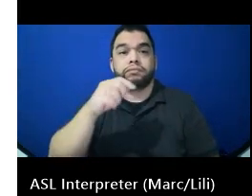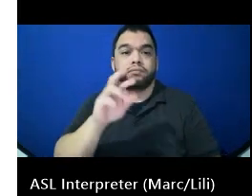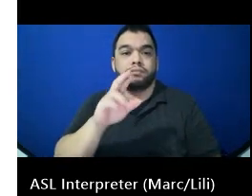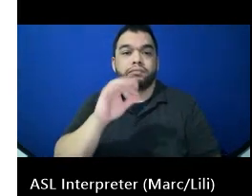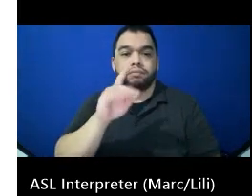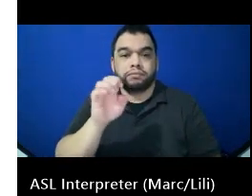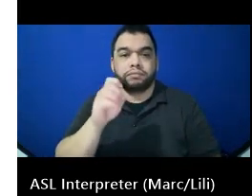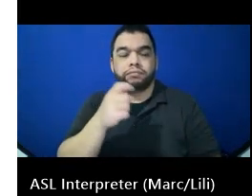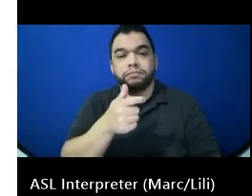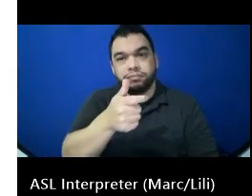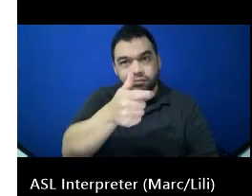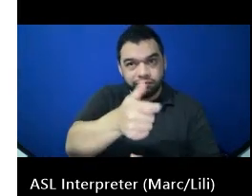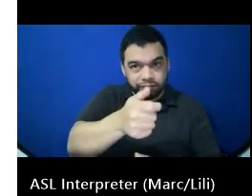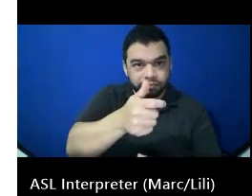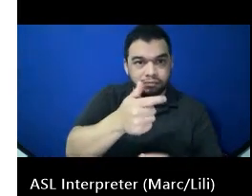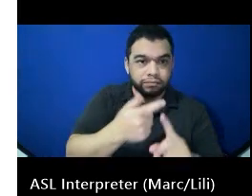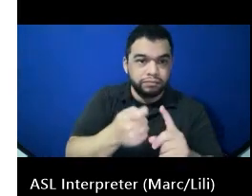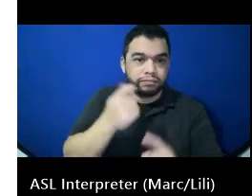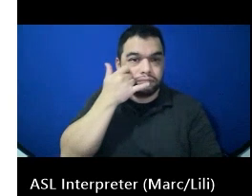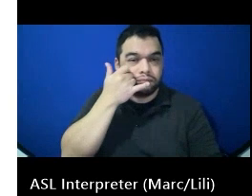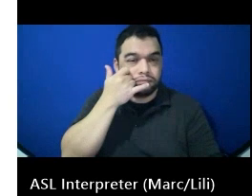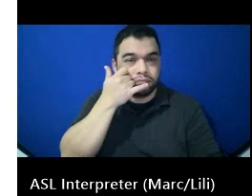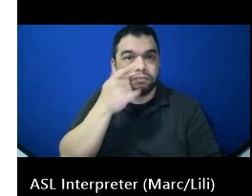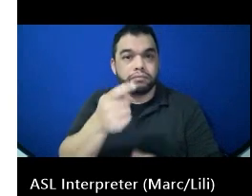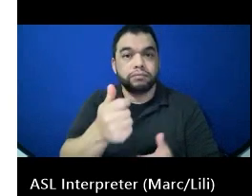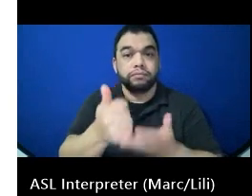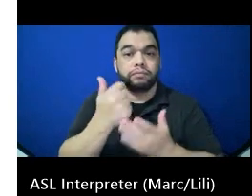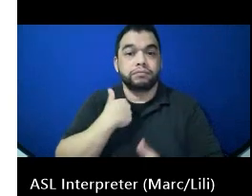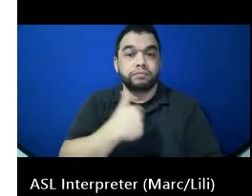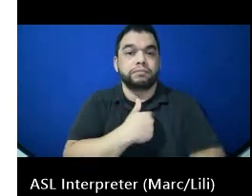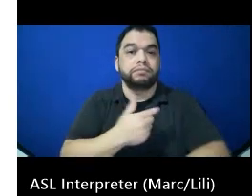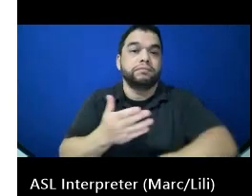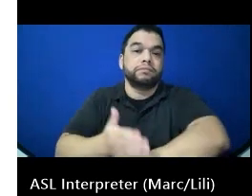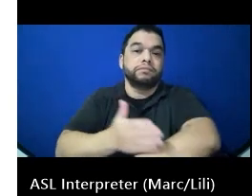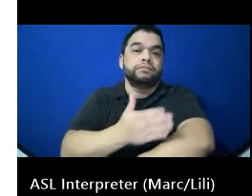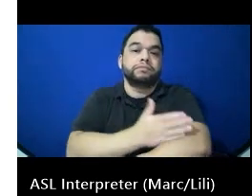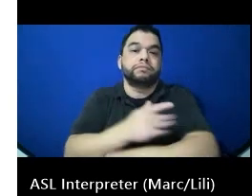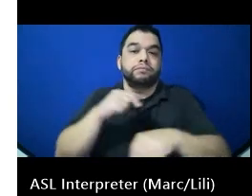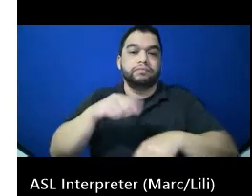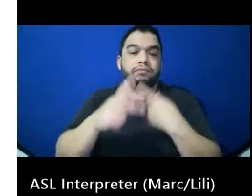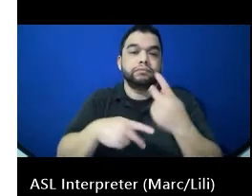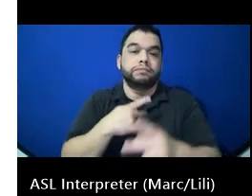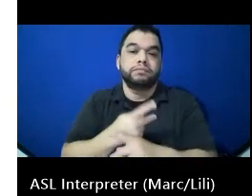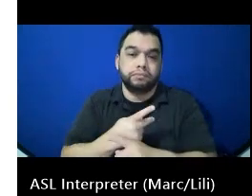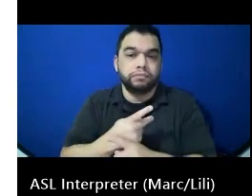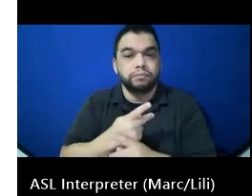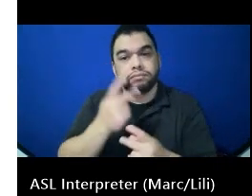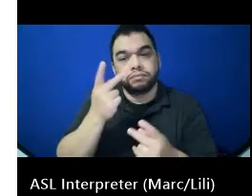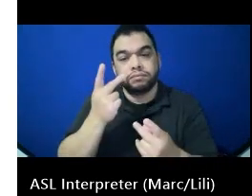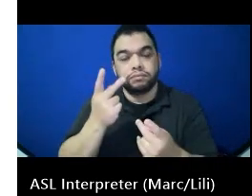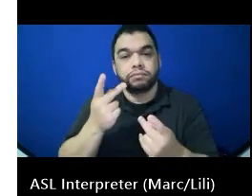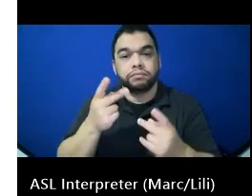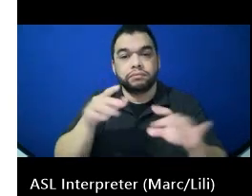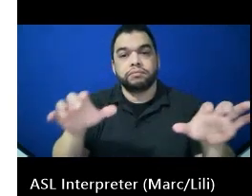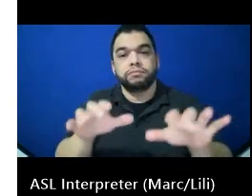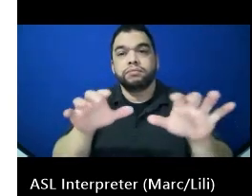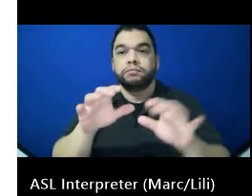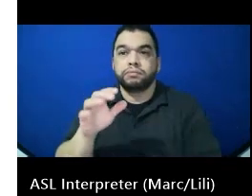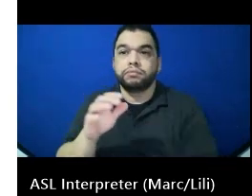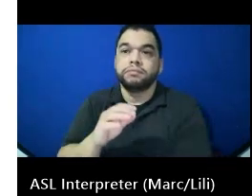code too. You can access it from your cell phone. The evaluation helps us improve this type